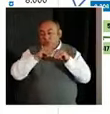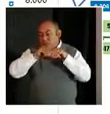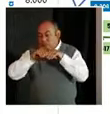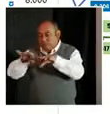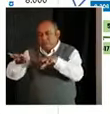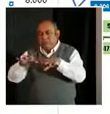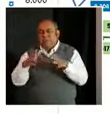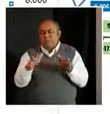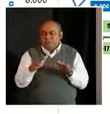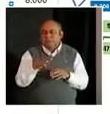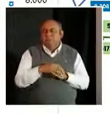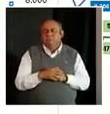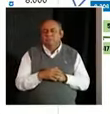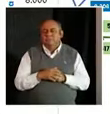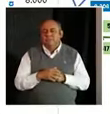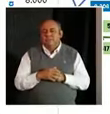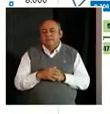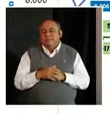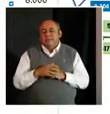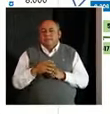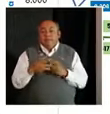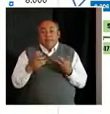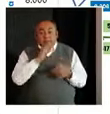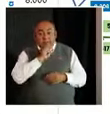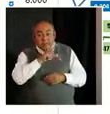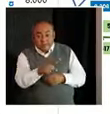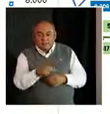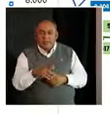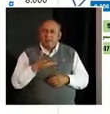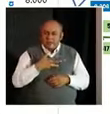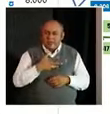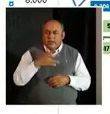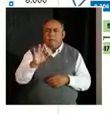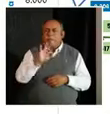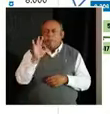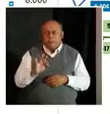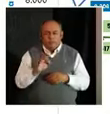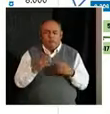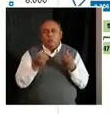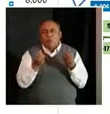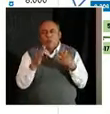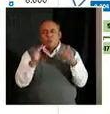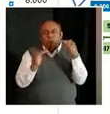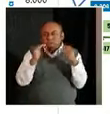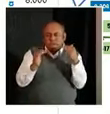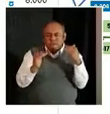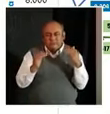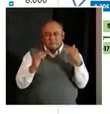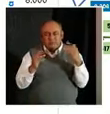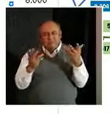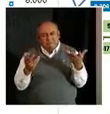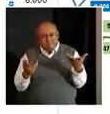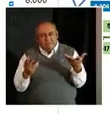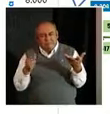8,845. En cuanto a los promedios, pues sí estamos básicamente, digamos, en los promedios